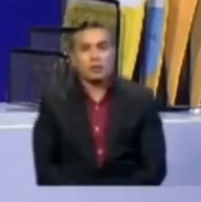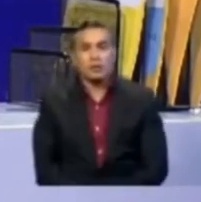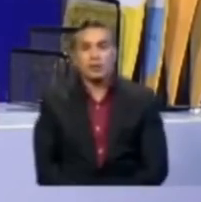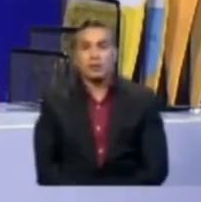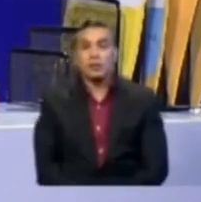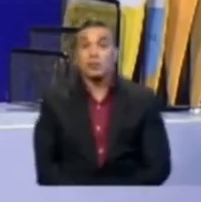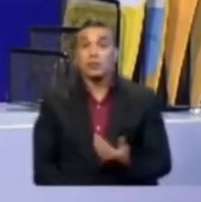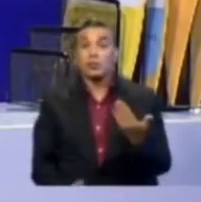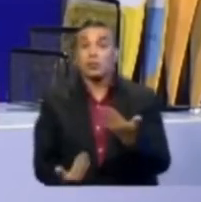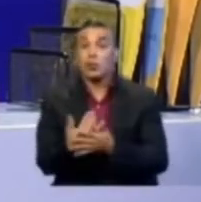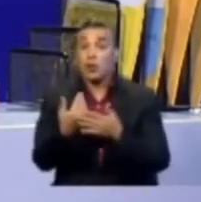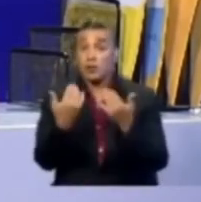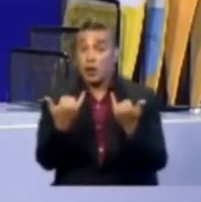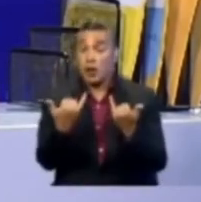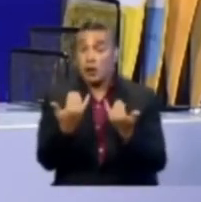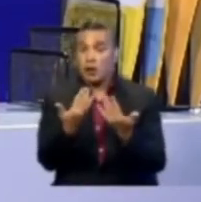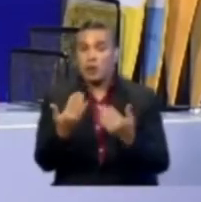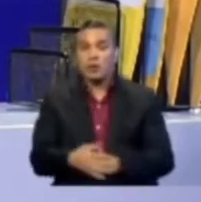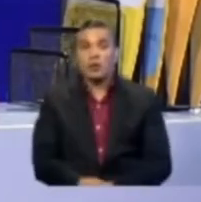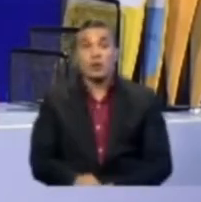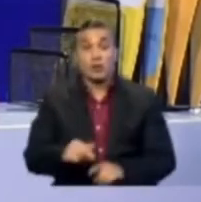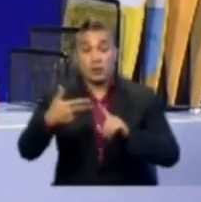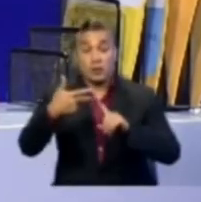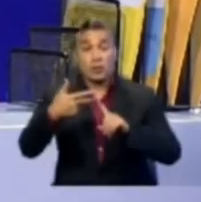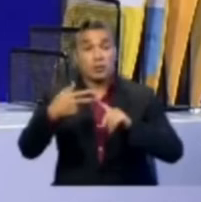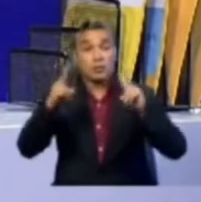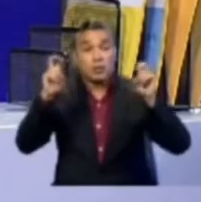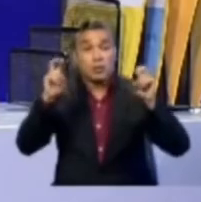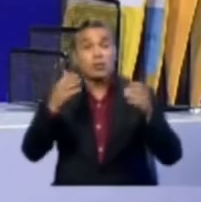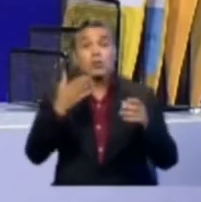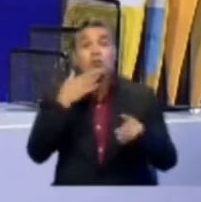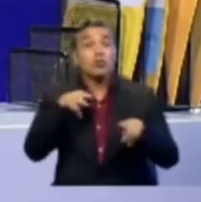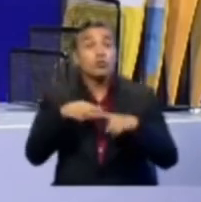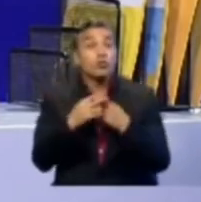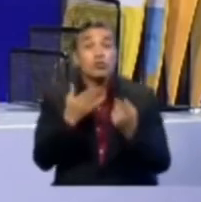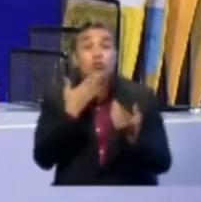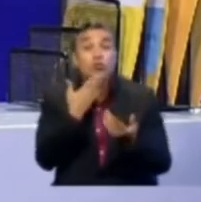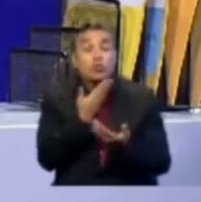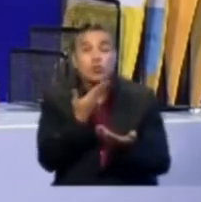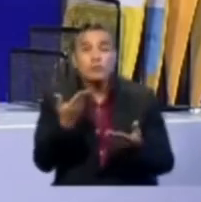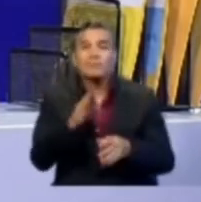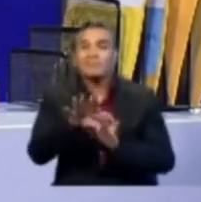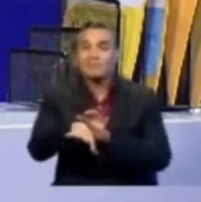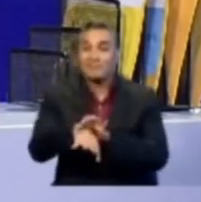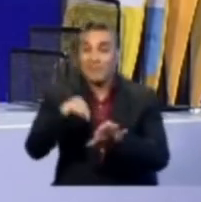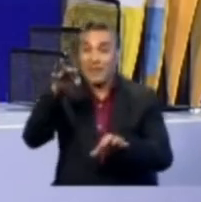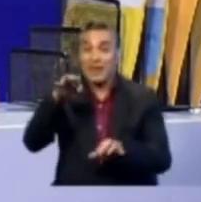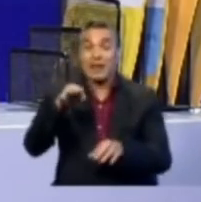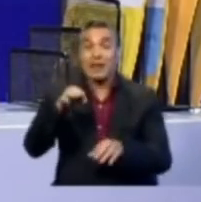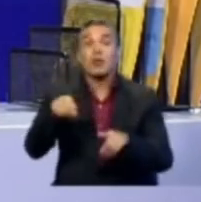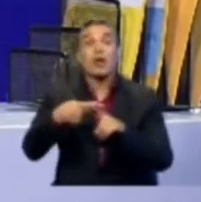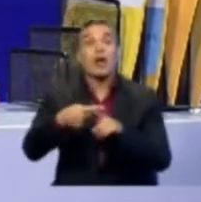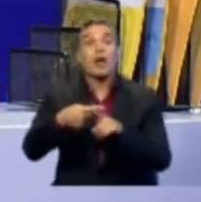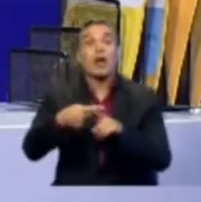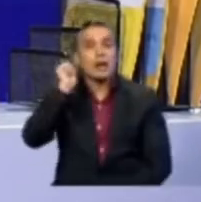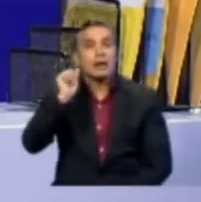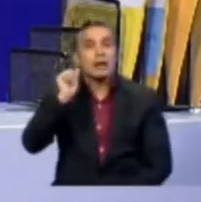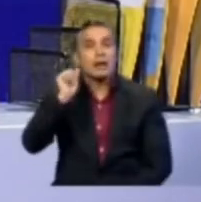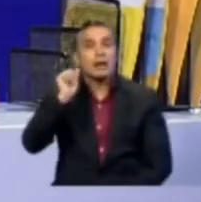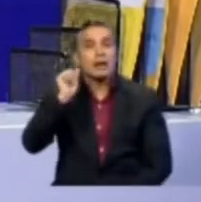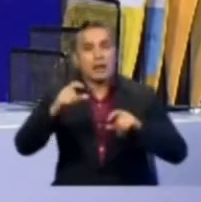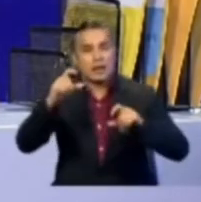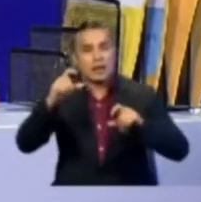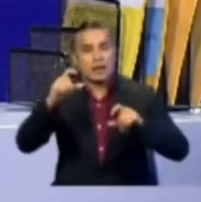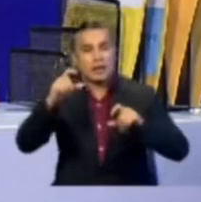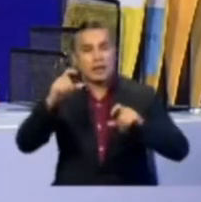Este nuevo espacio, que es el tercer eje, lo daremos inicio de acuerdo al sorteo público desarrollado el día de ayer con el candidato